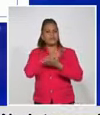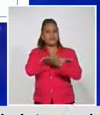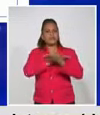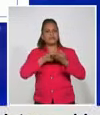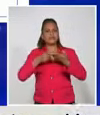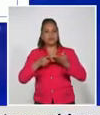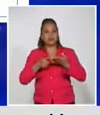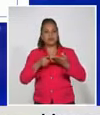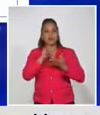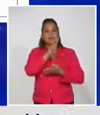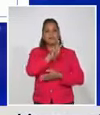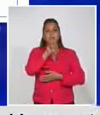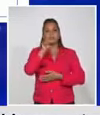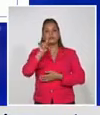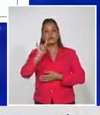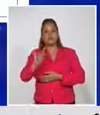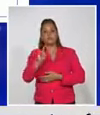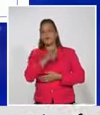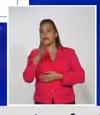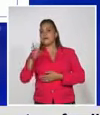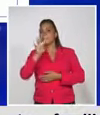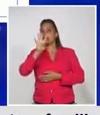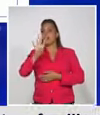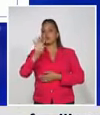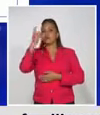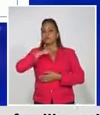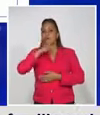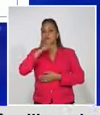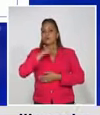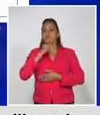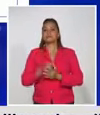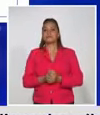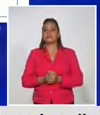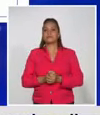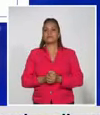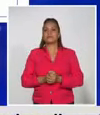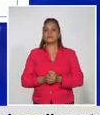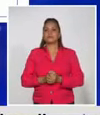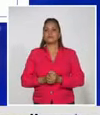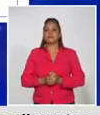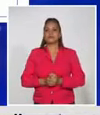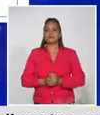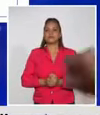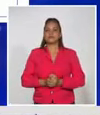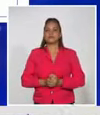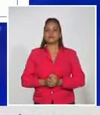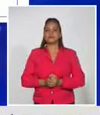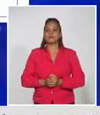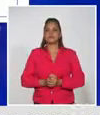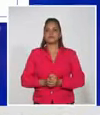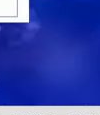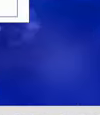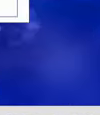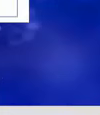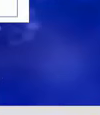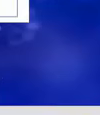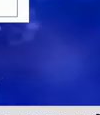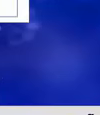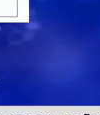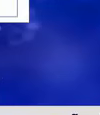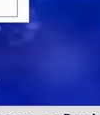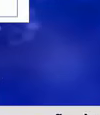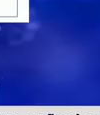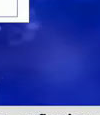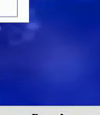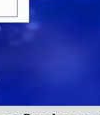del 29 de marzo al 4 de abril como todas las cifras se han mantenido por